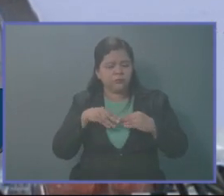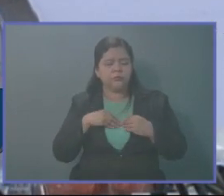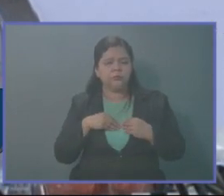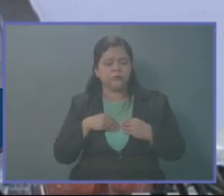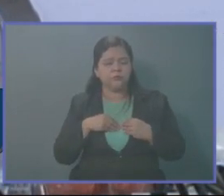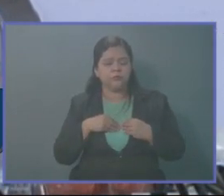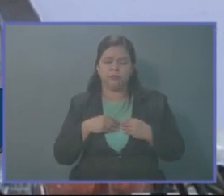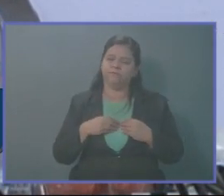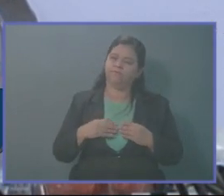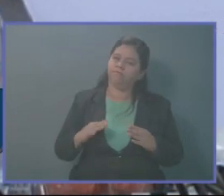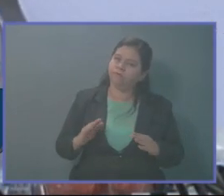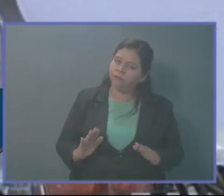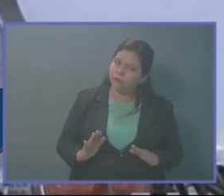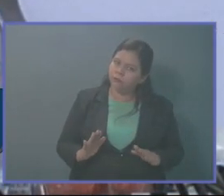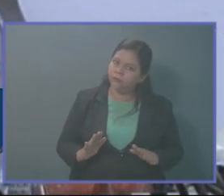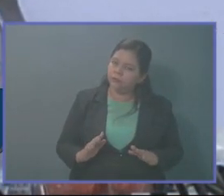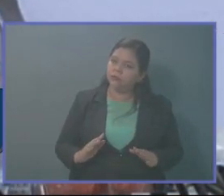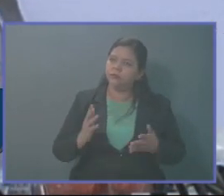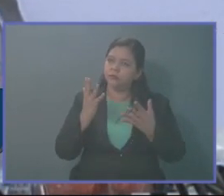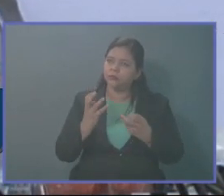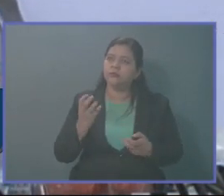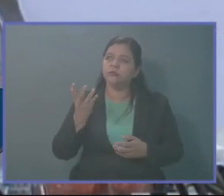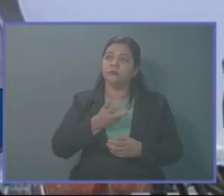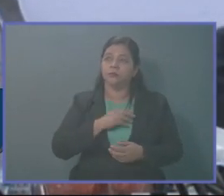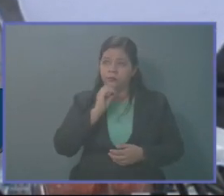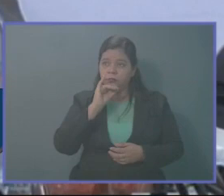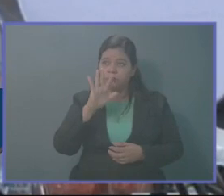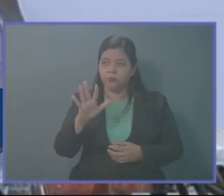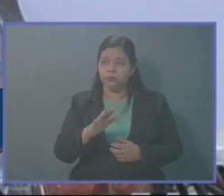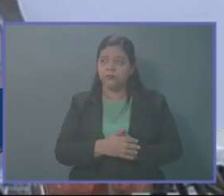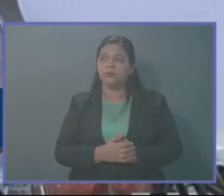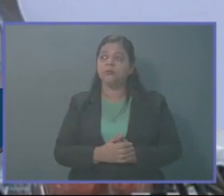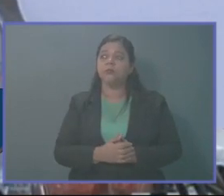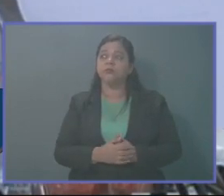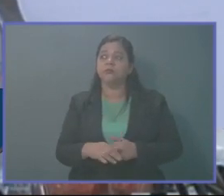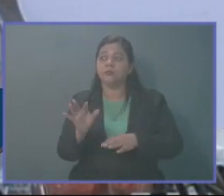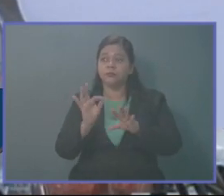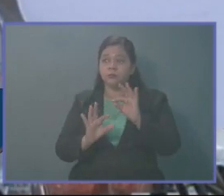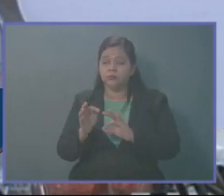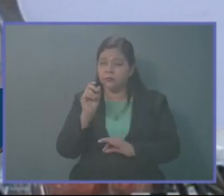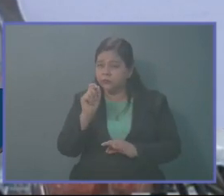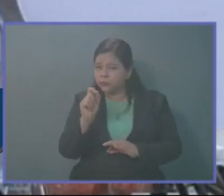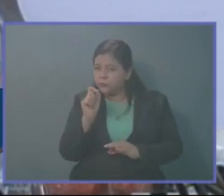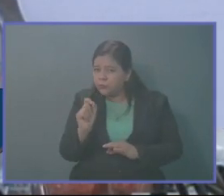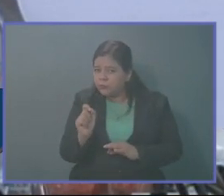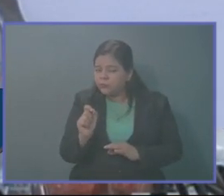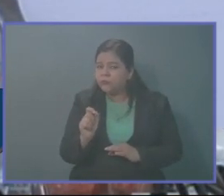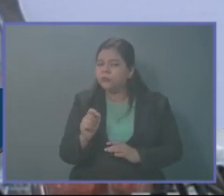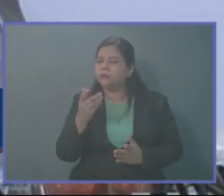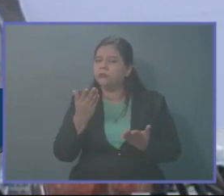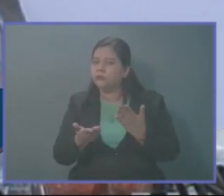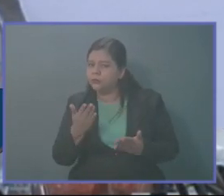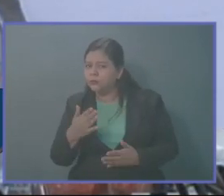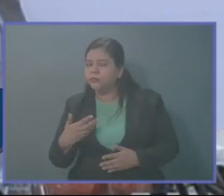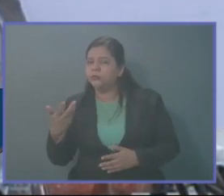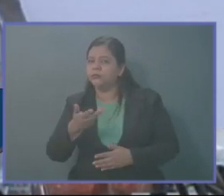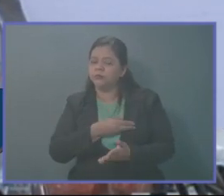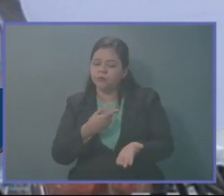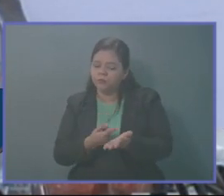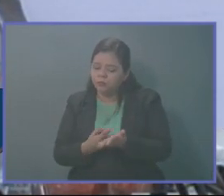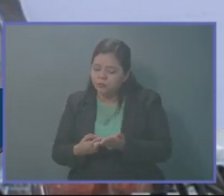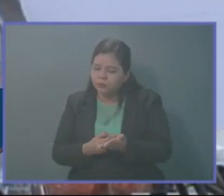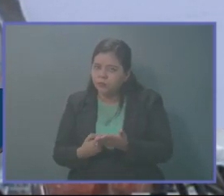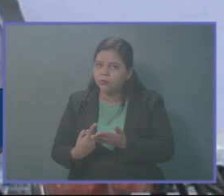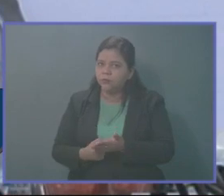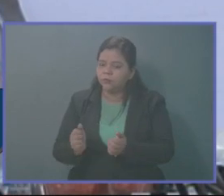Pero también hay que reconocer que hay algunos puntos que sería bueno que los tratáramos con el ministro